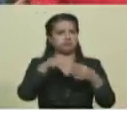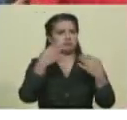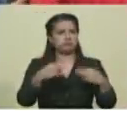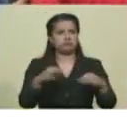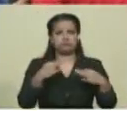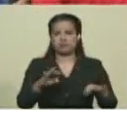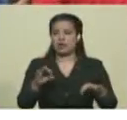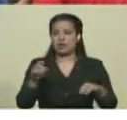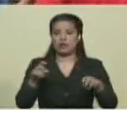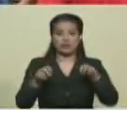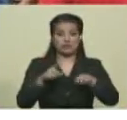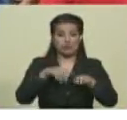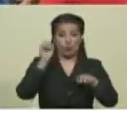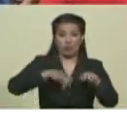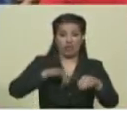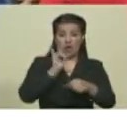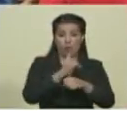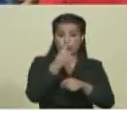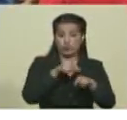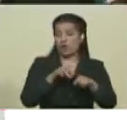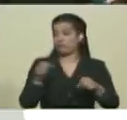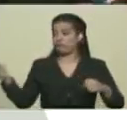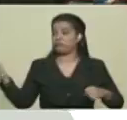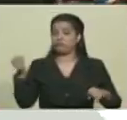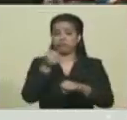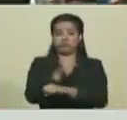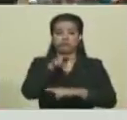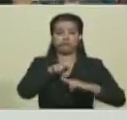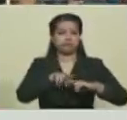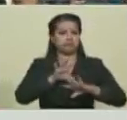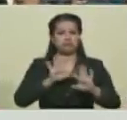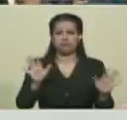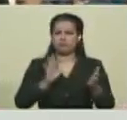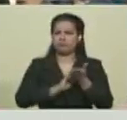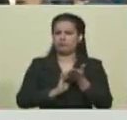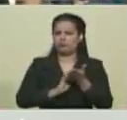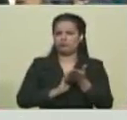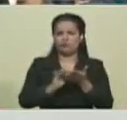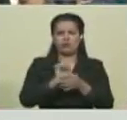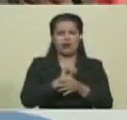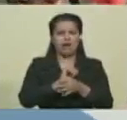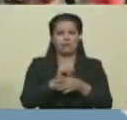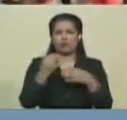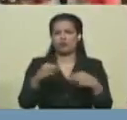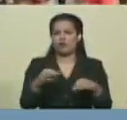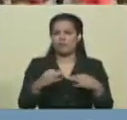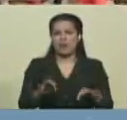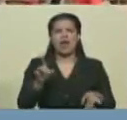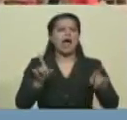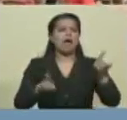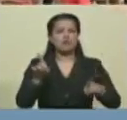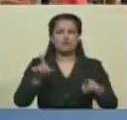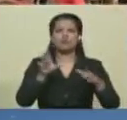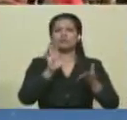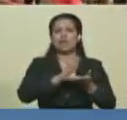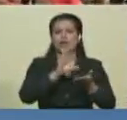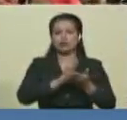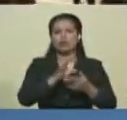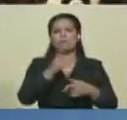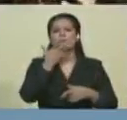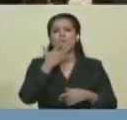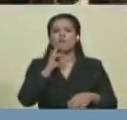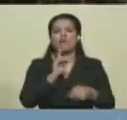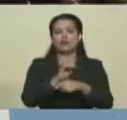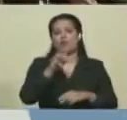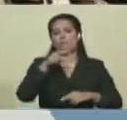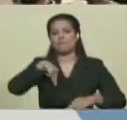se instala y se arregla el problema. Se arregla el problema que se esté presentando. Eso ha ocurrido en algunos centros. Ya a estas